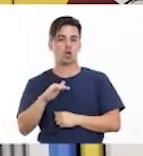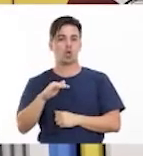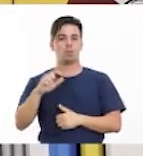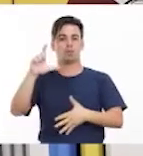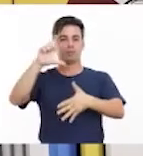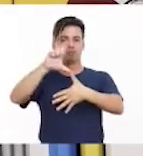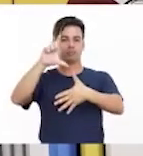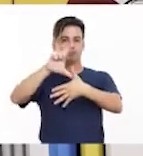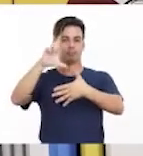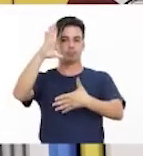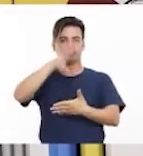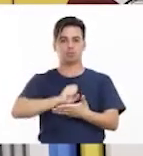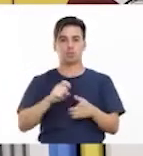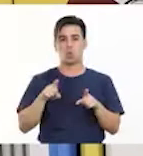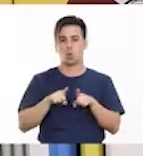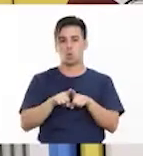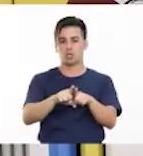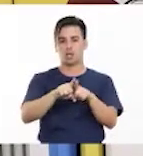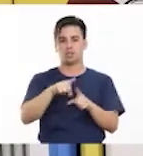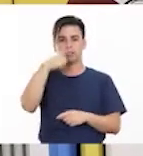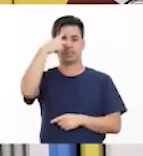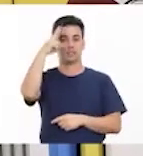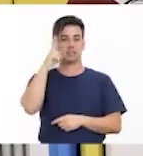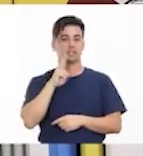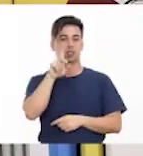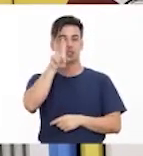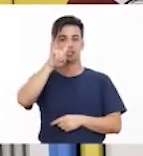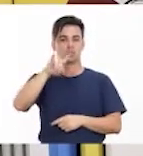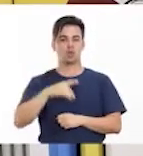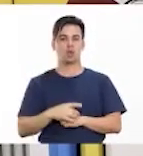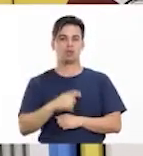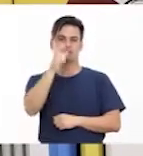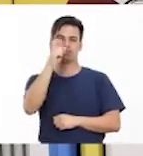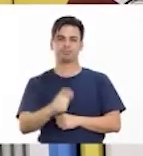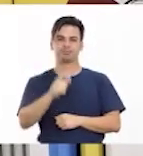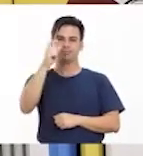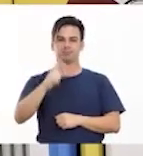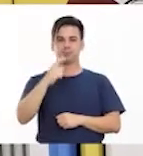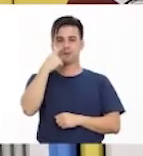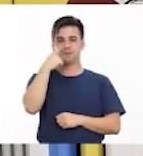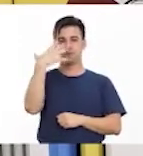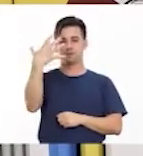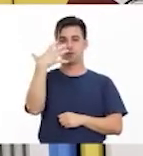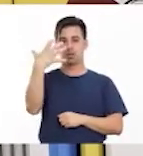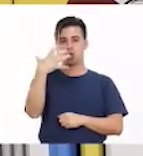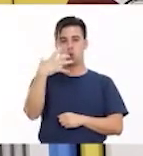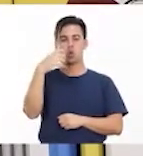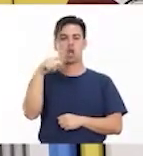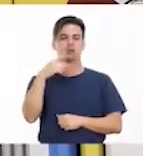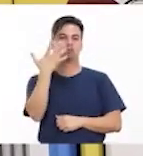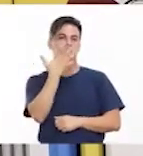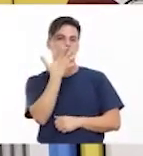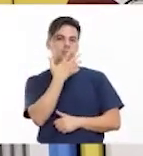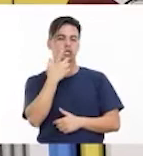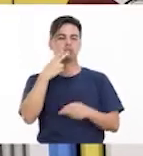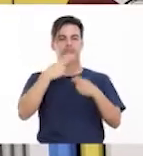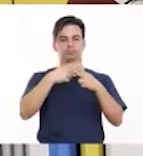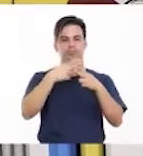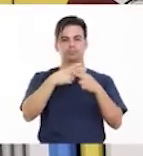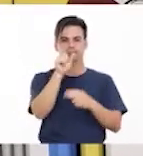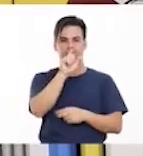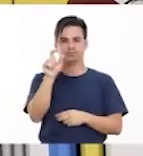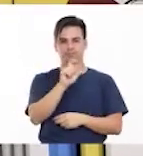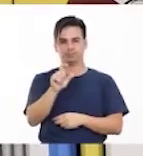siglo XIX y destacar, como observan en pantalla, las figuras emblemáticas,